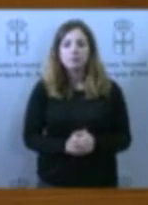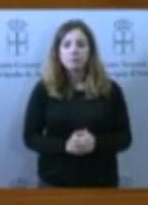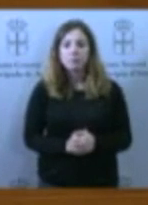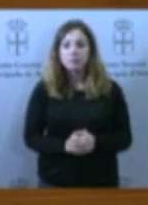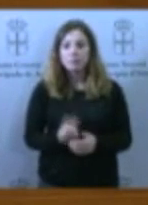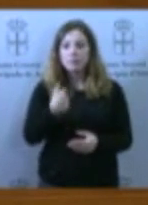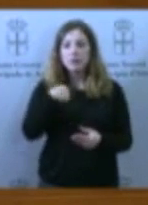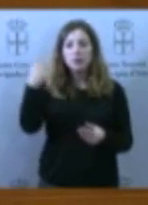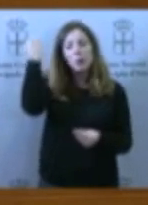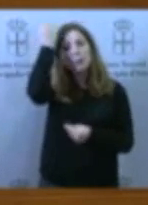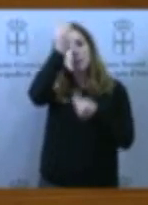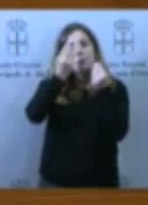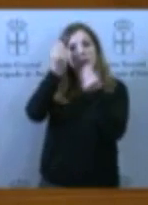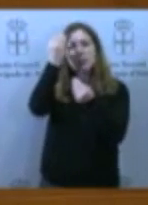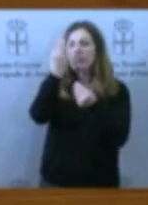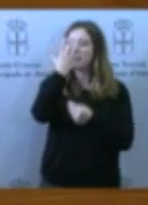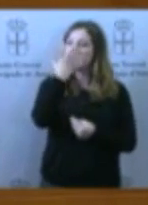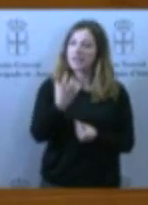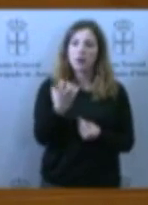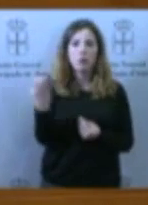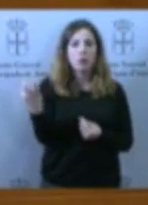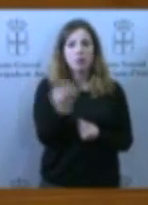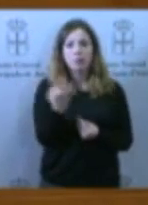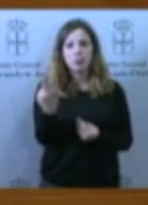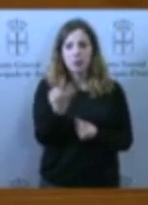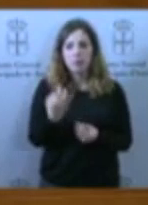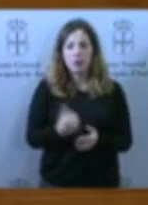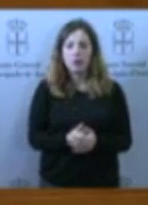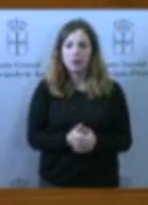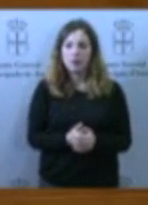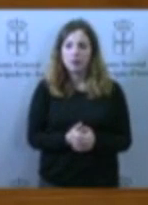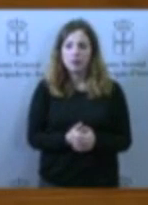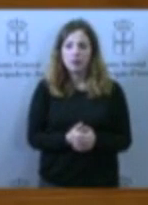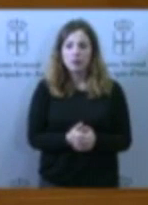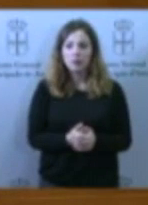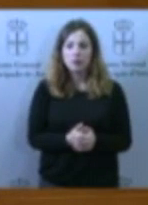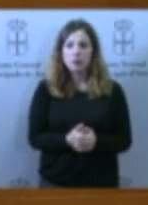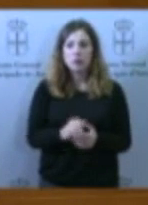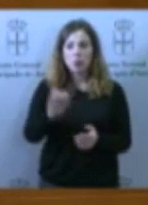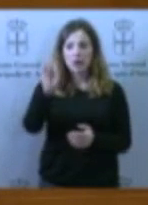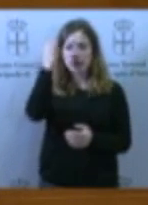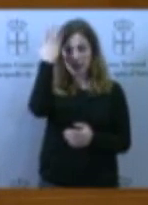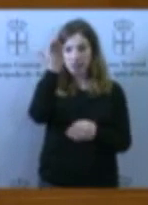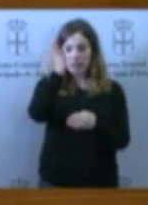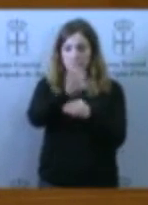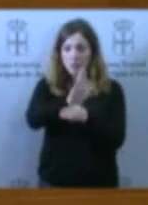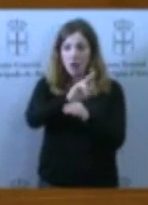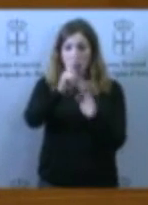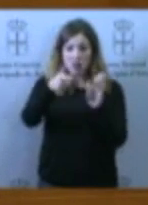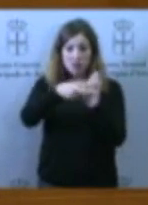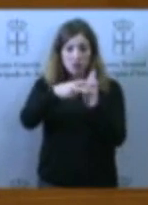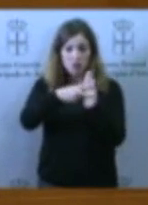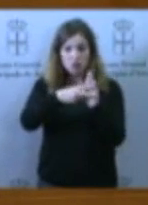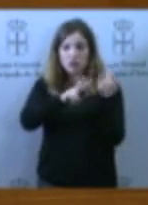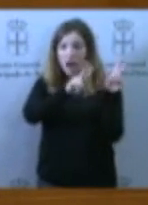Pero creo que hay que estar con cierto rigor. Y en esta iniciativa, con 2 puntos, pues hay cuestiones